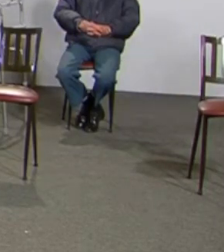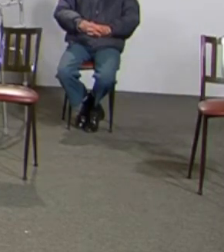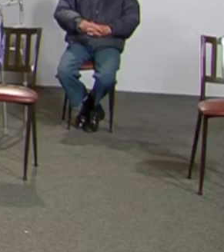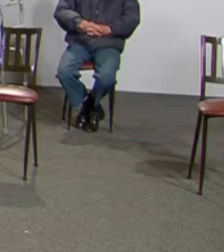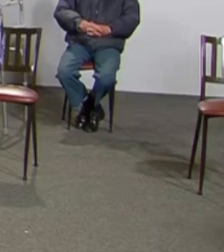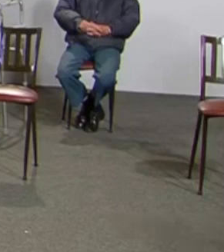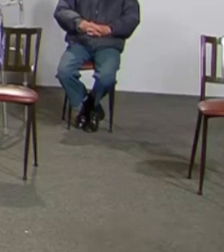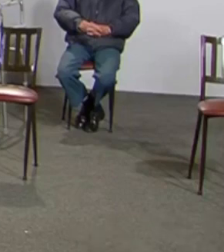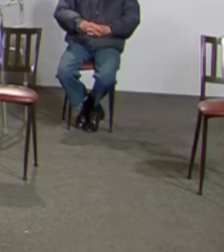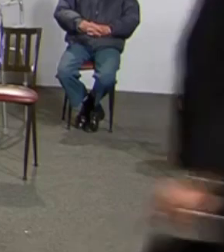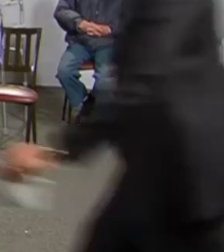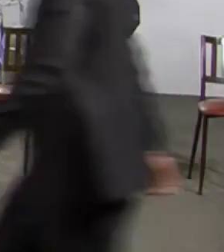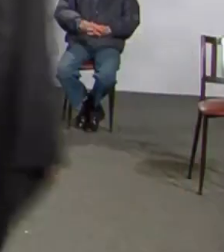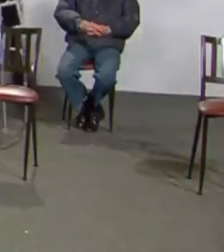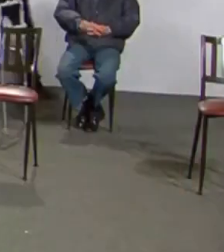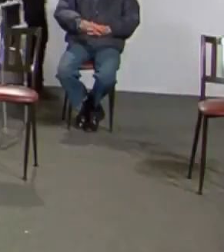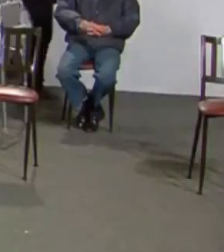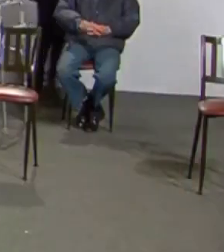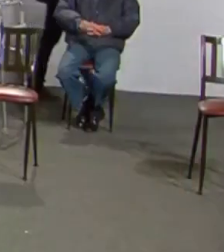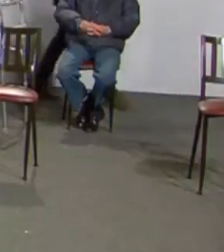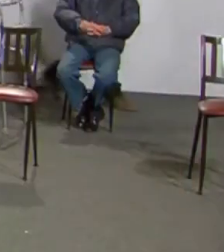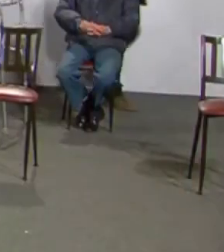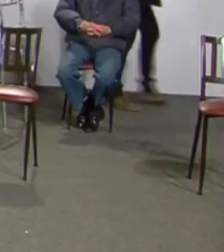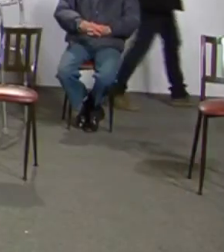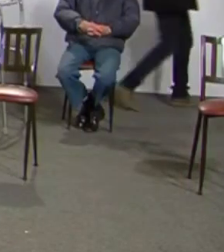Perfecto, muchas gracias.